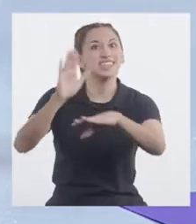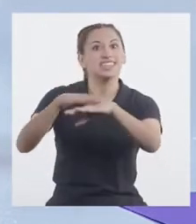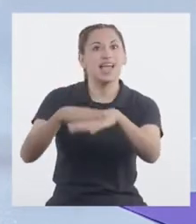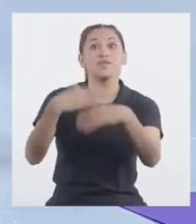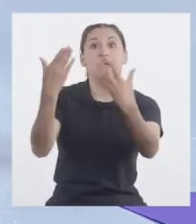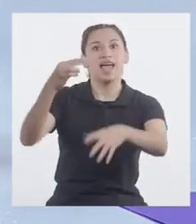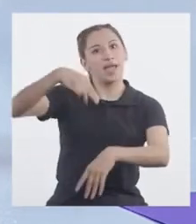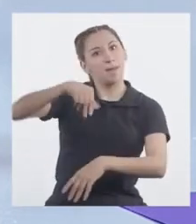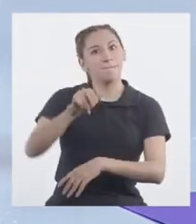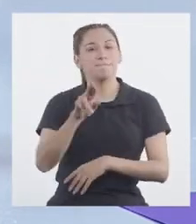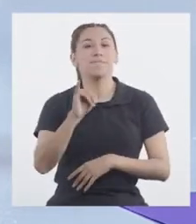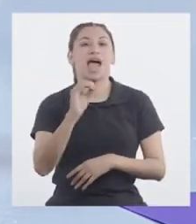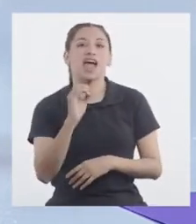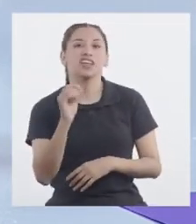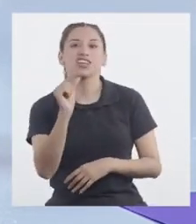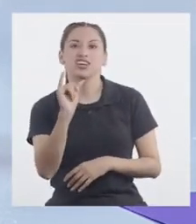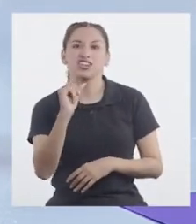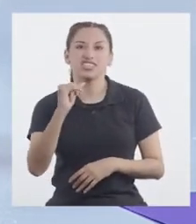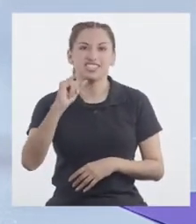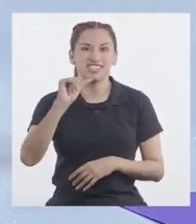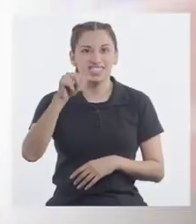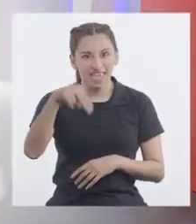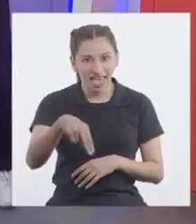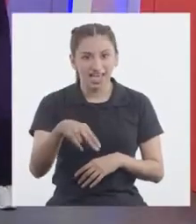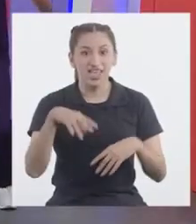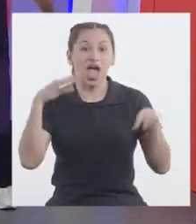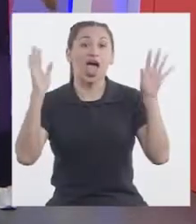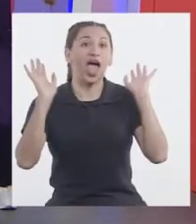reporteros. Llamemos a Mario y Jan.